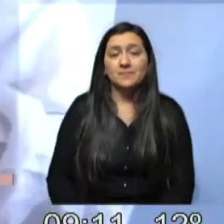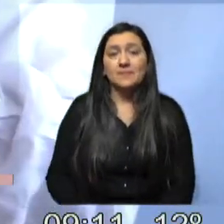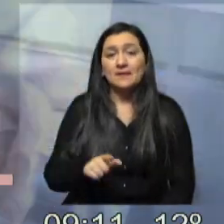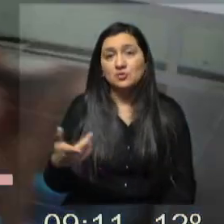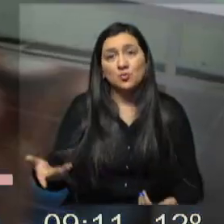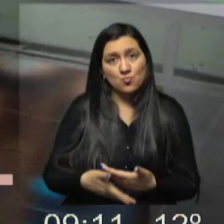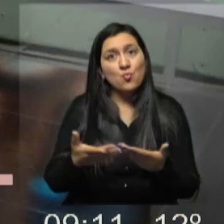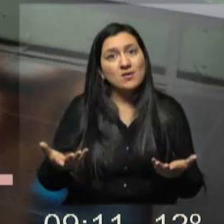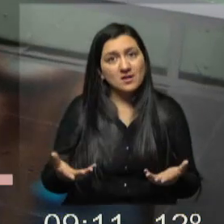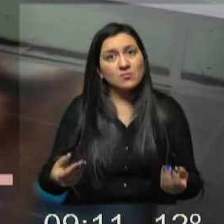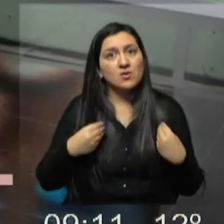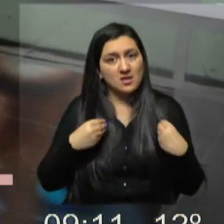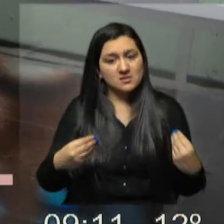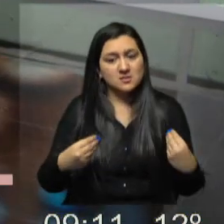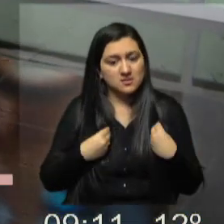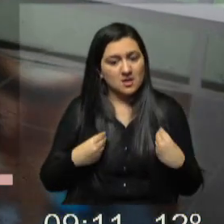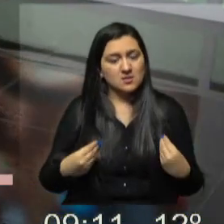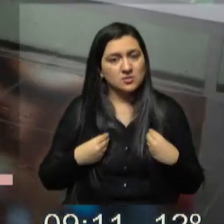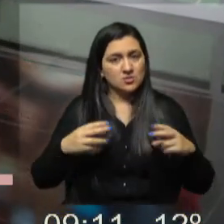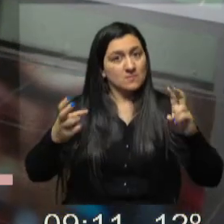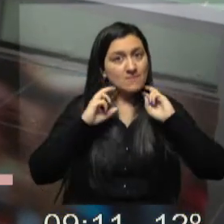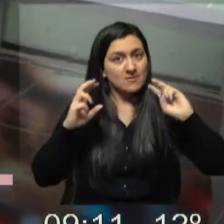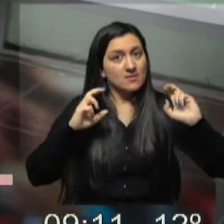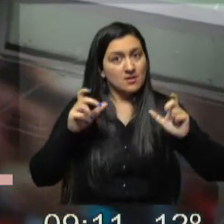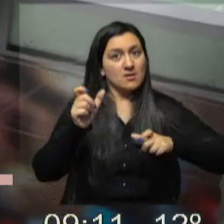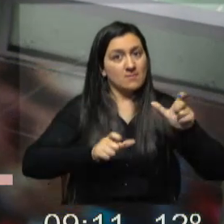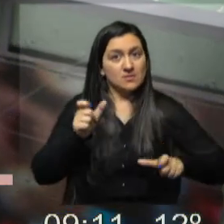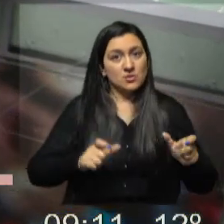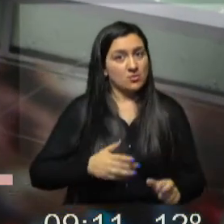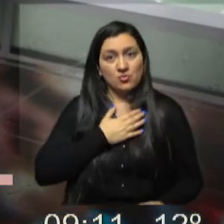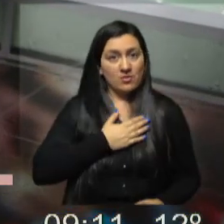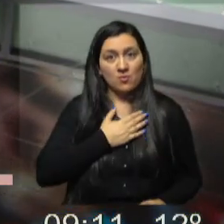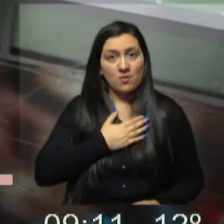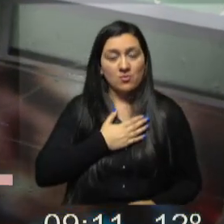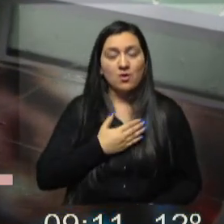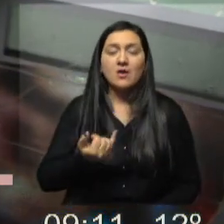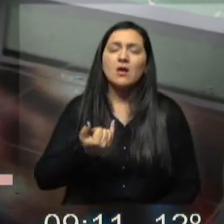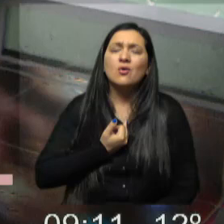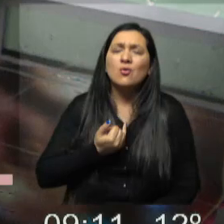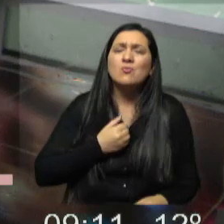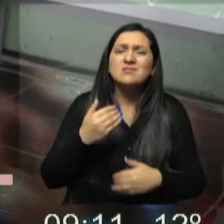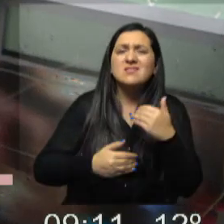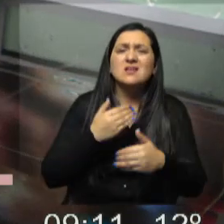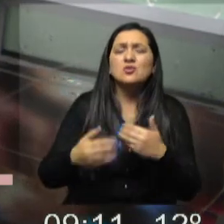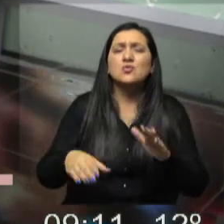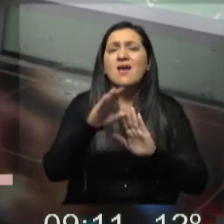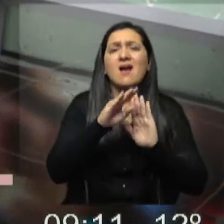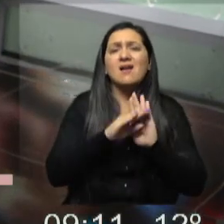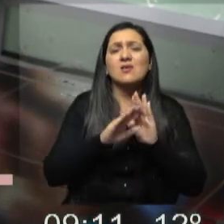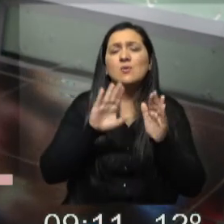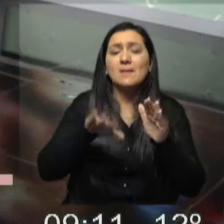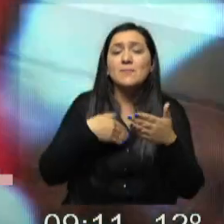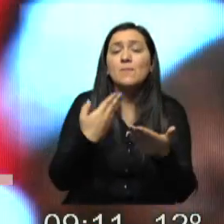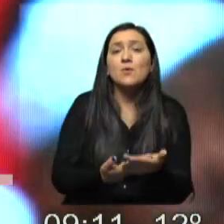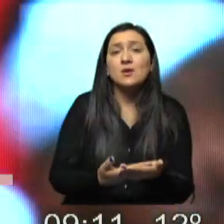muestra cierto desgaste, cierta tensión. Ahora, ¿cómo desarrollar una agenda como la que propone